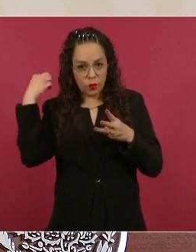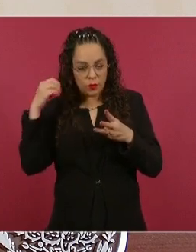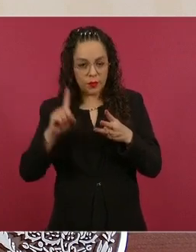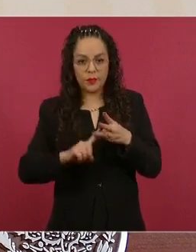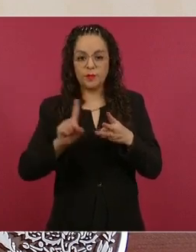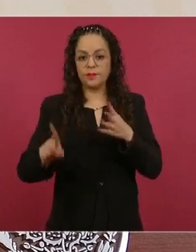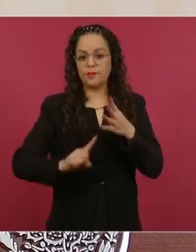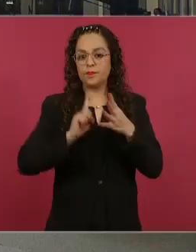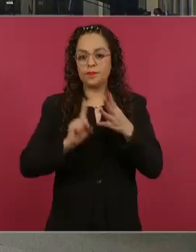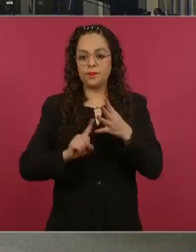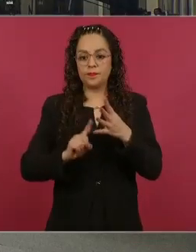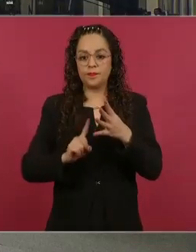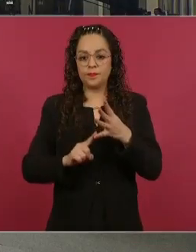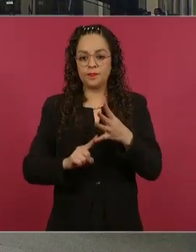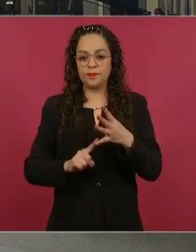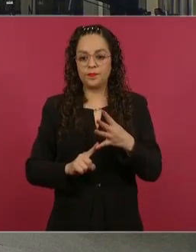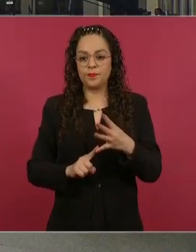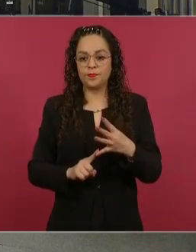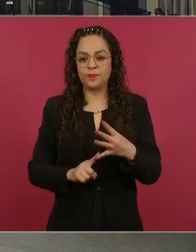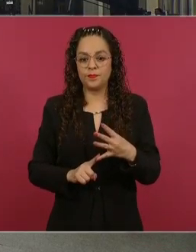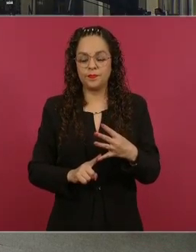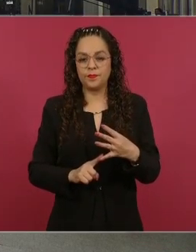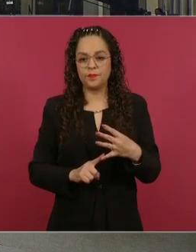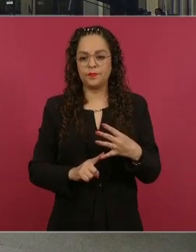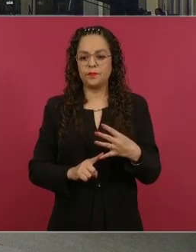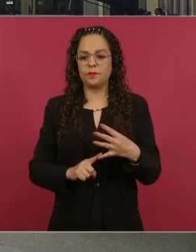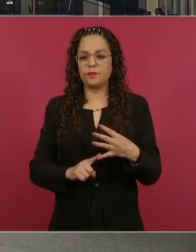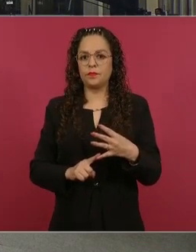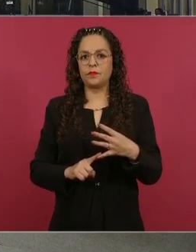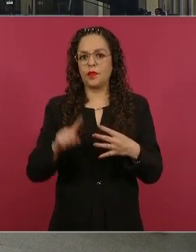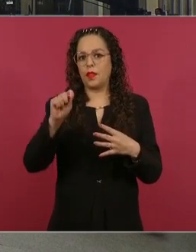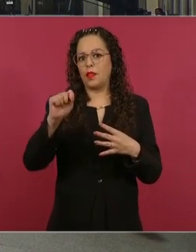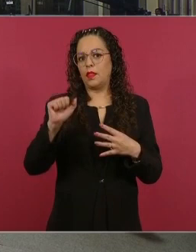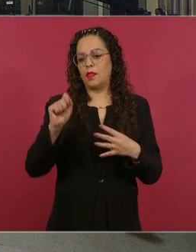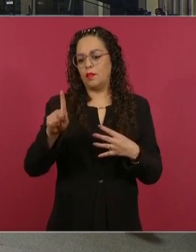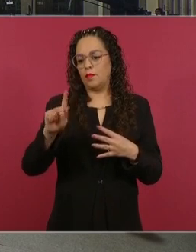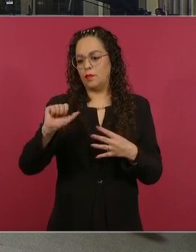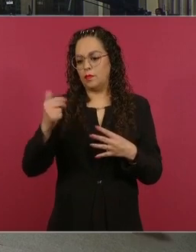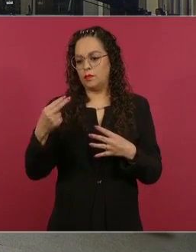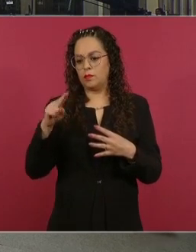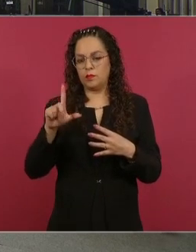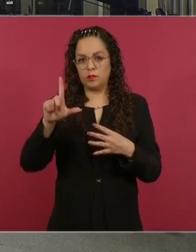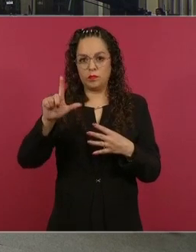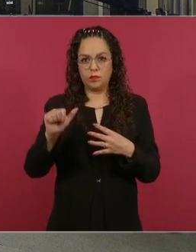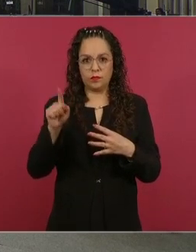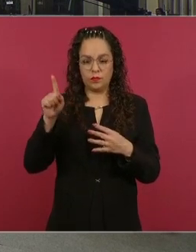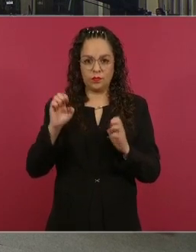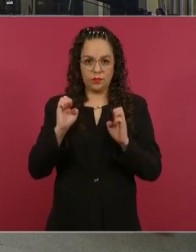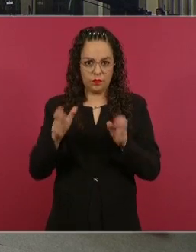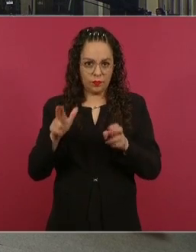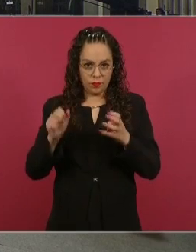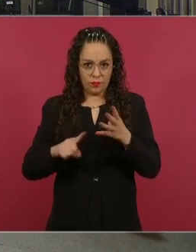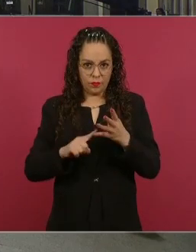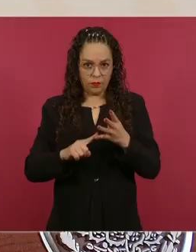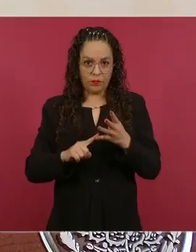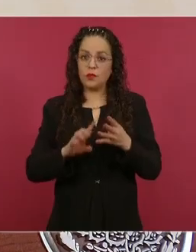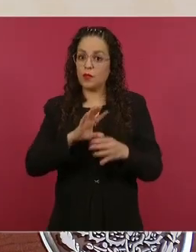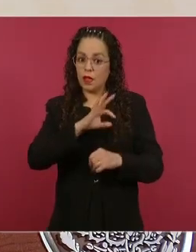Voy a terminar el domingo en Tapachula y de ahí de regreso,